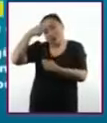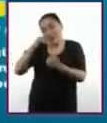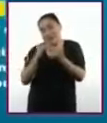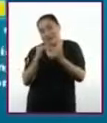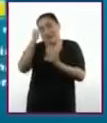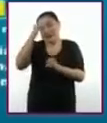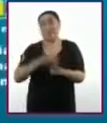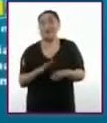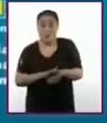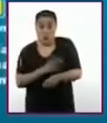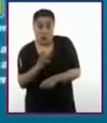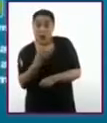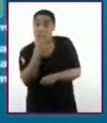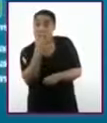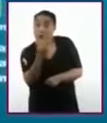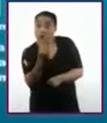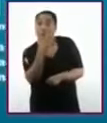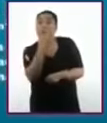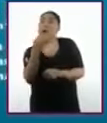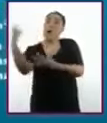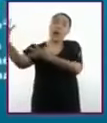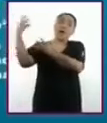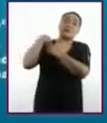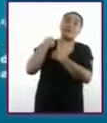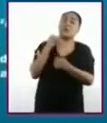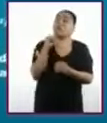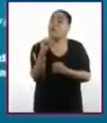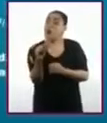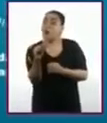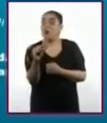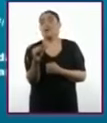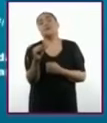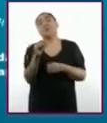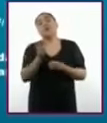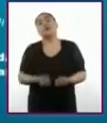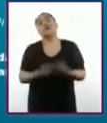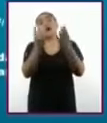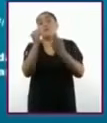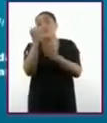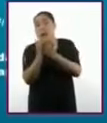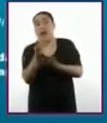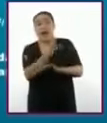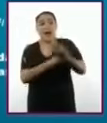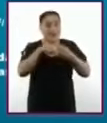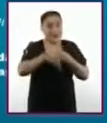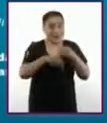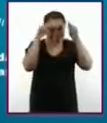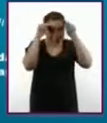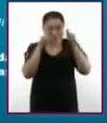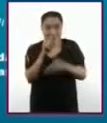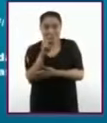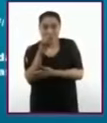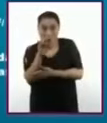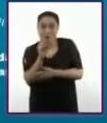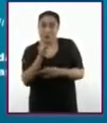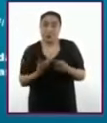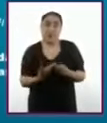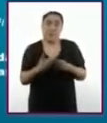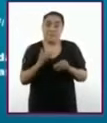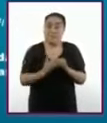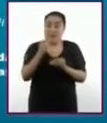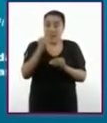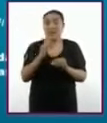Por ello, el zorro tiene pocos depredadores y su número es mucho menor que el de los teporingos, y a su vez el número de teporingos